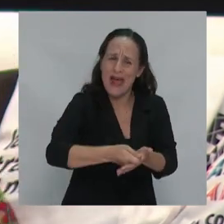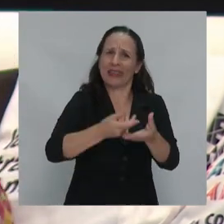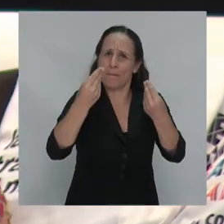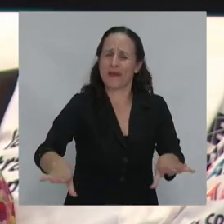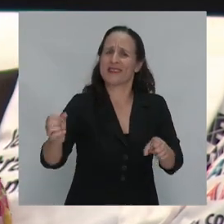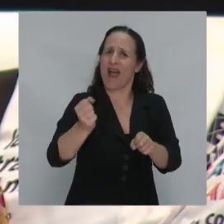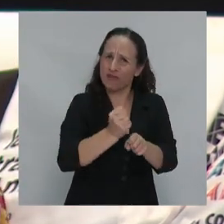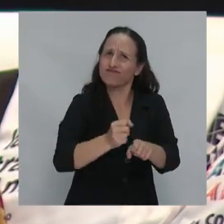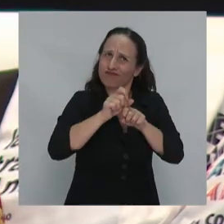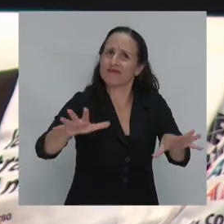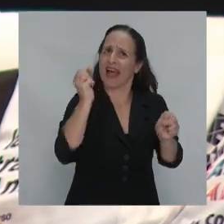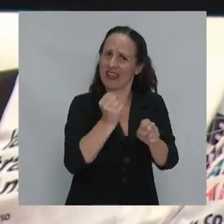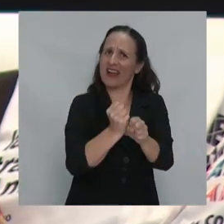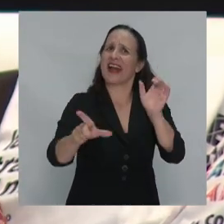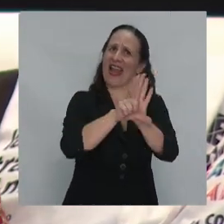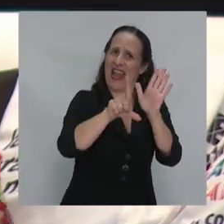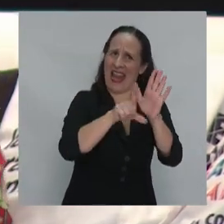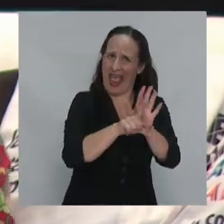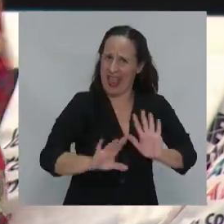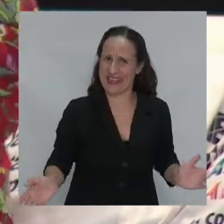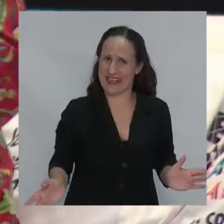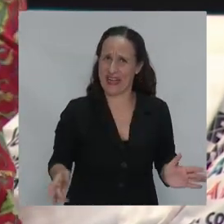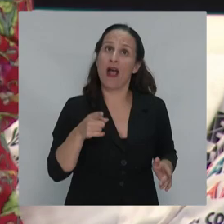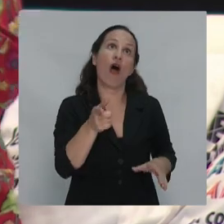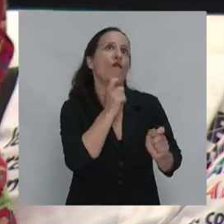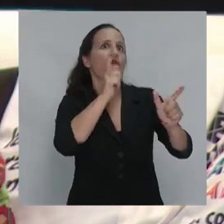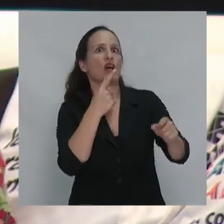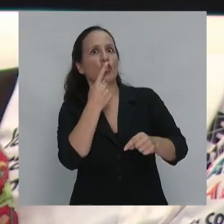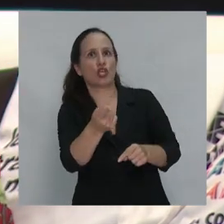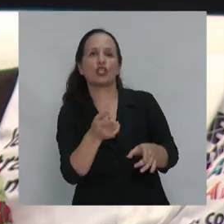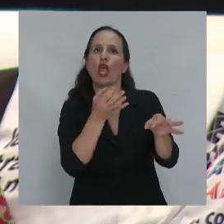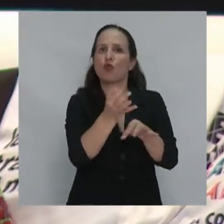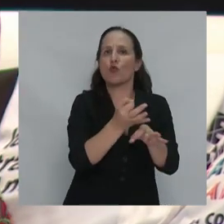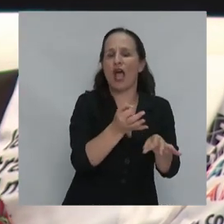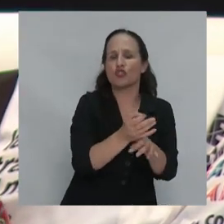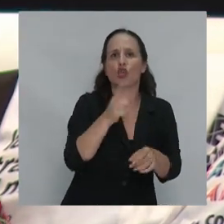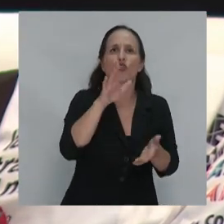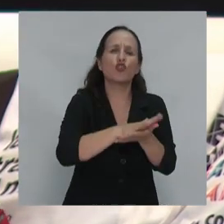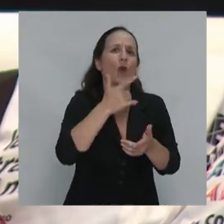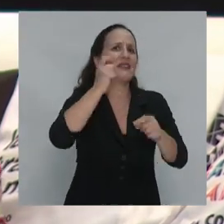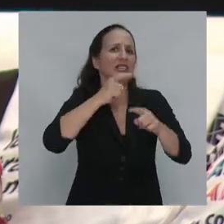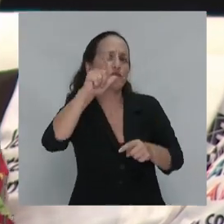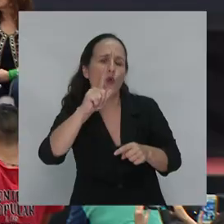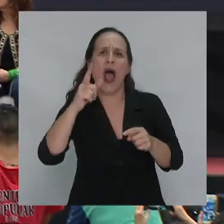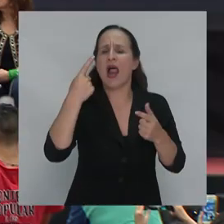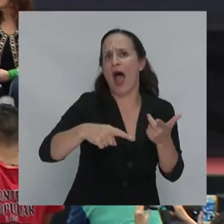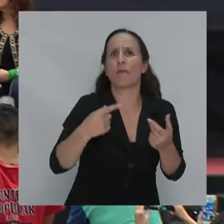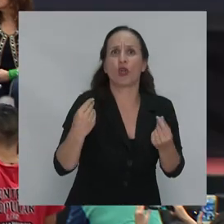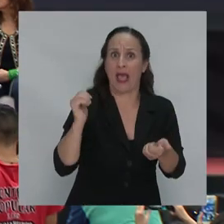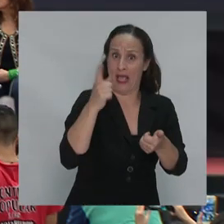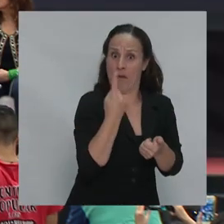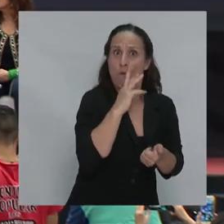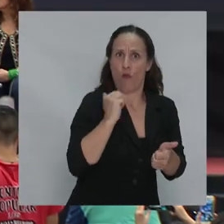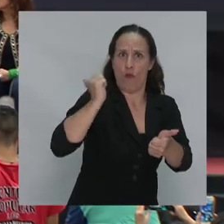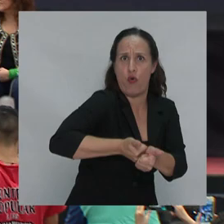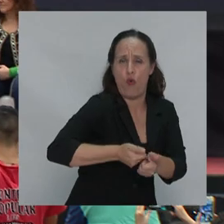vez. Pero obviamente también es fácil decir que la educación sexual integral no es urgente porque somos nosotras las que son abusadas, somos